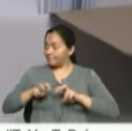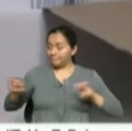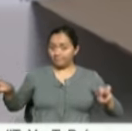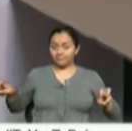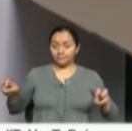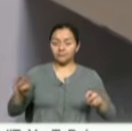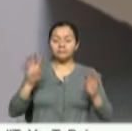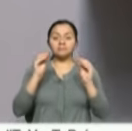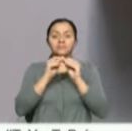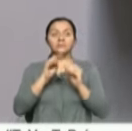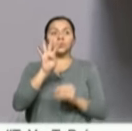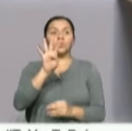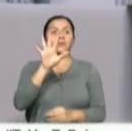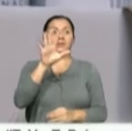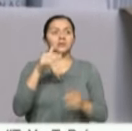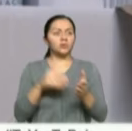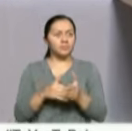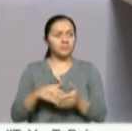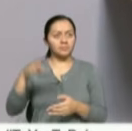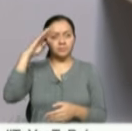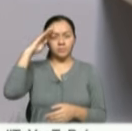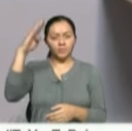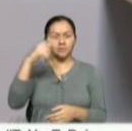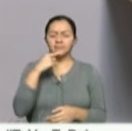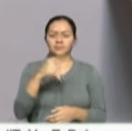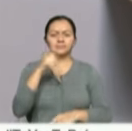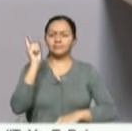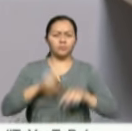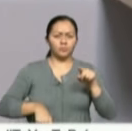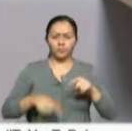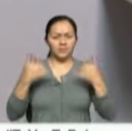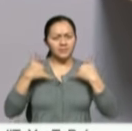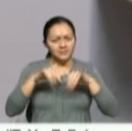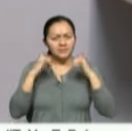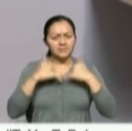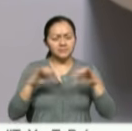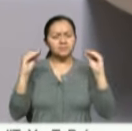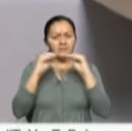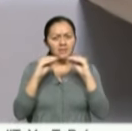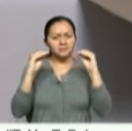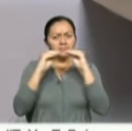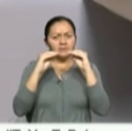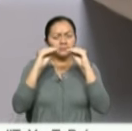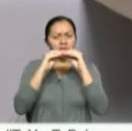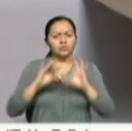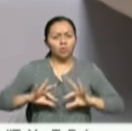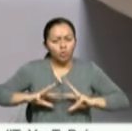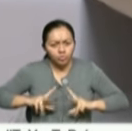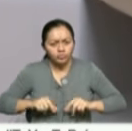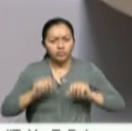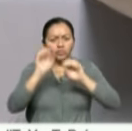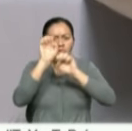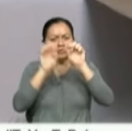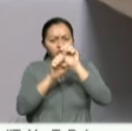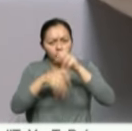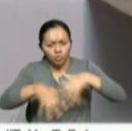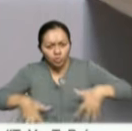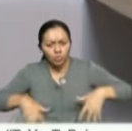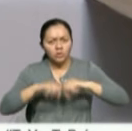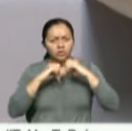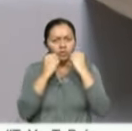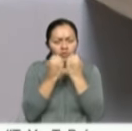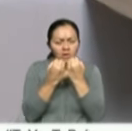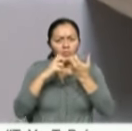los 45.000 policías no podían seguir sometidos a una estructura de corrupción que lo que estaba haciendo